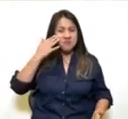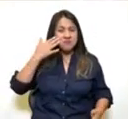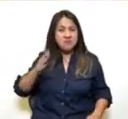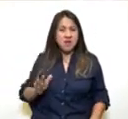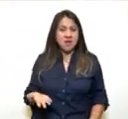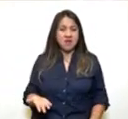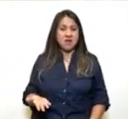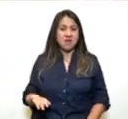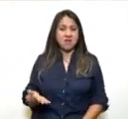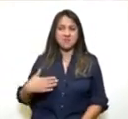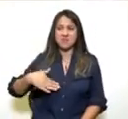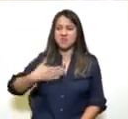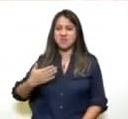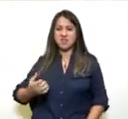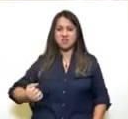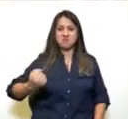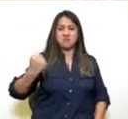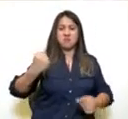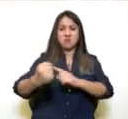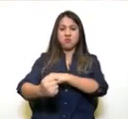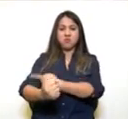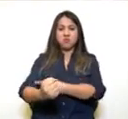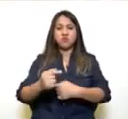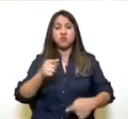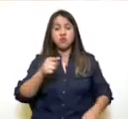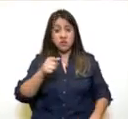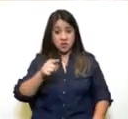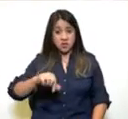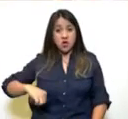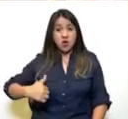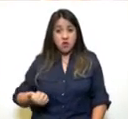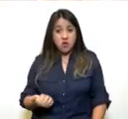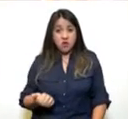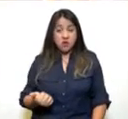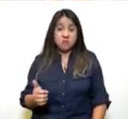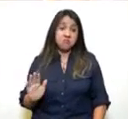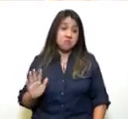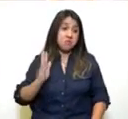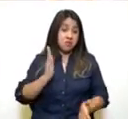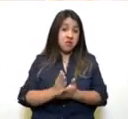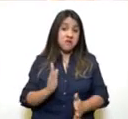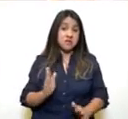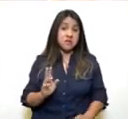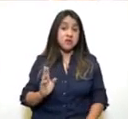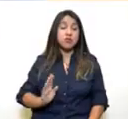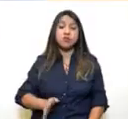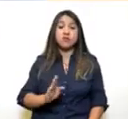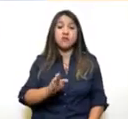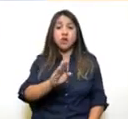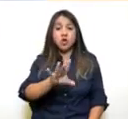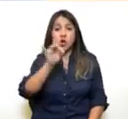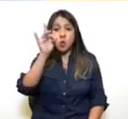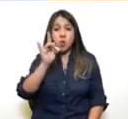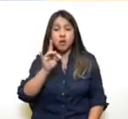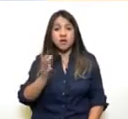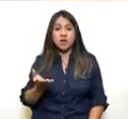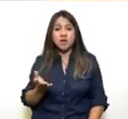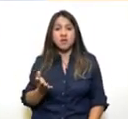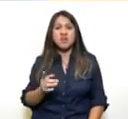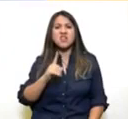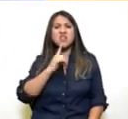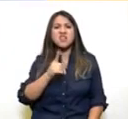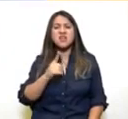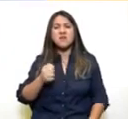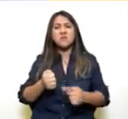de sentirse poderoso un joven debe ser un joven todavía no es el perfil del joven quien charlar con